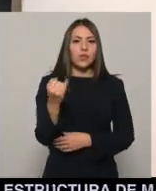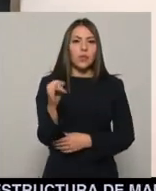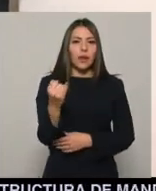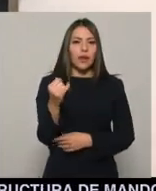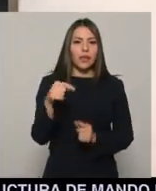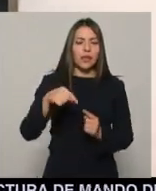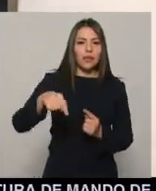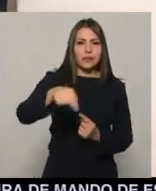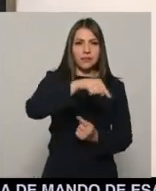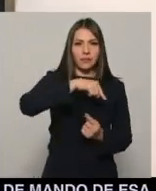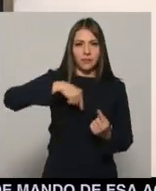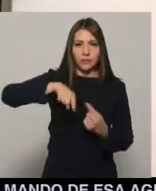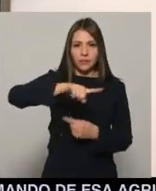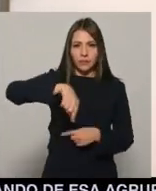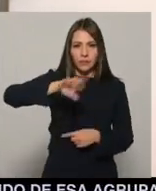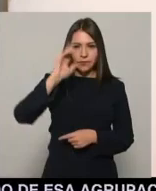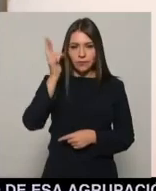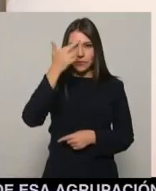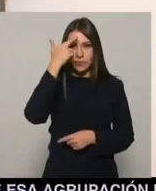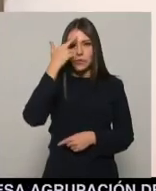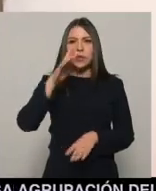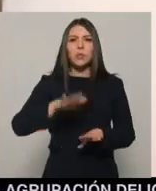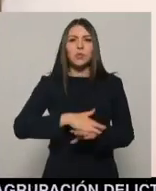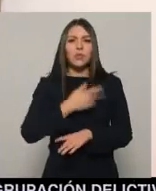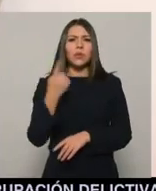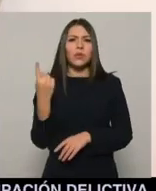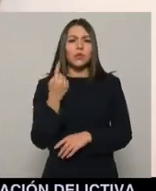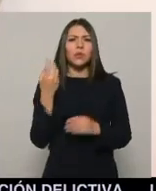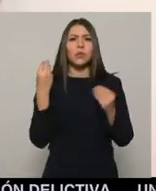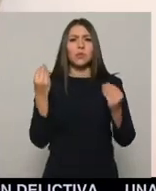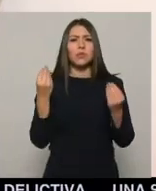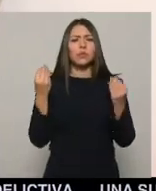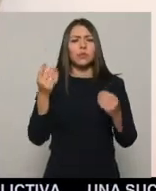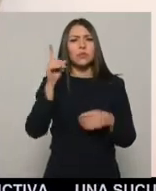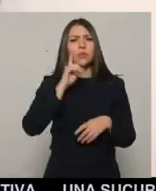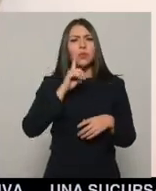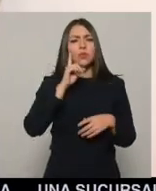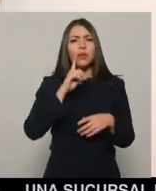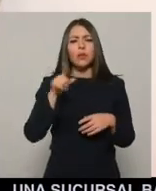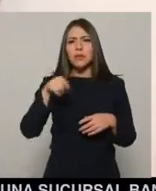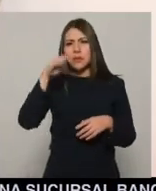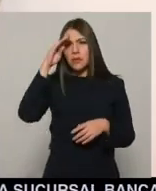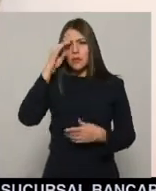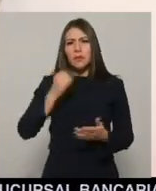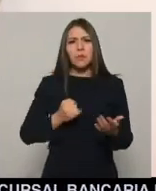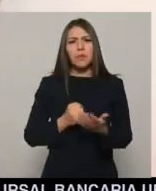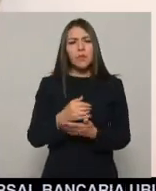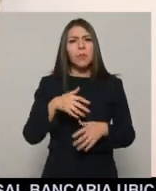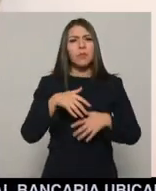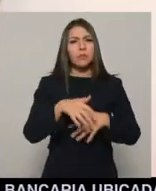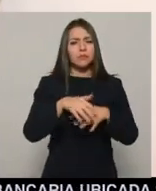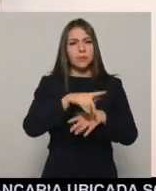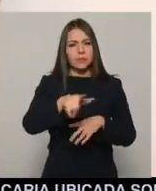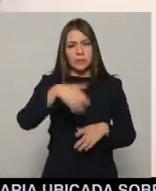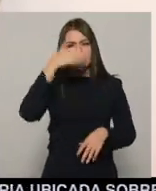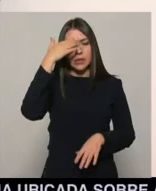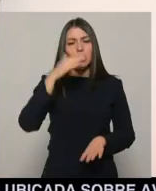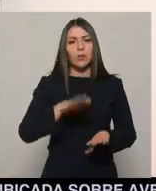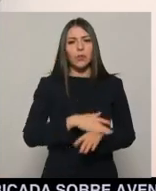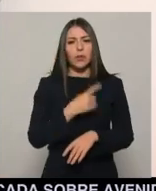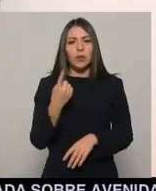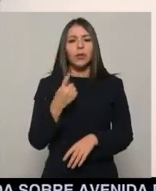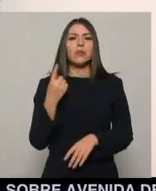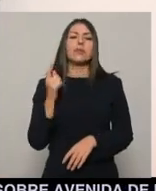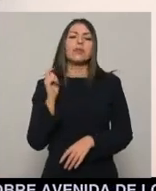las causas no se olvidan, las razones que llevaron a miles de mujeres a salir a marchar en esos momentos. Usted ya los conoce, se trata de